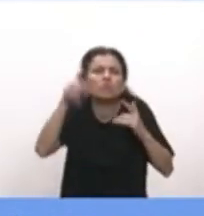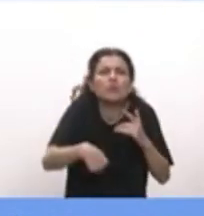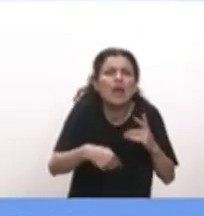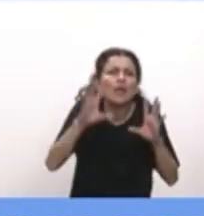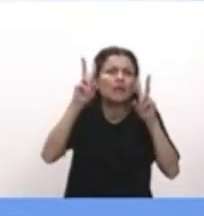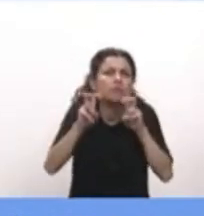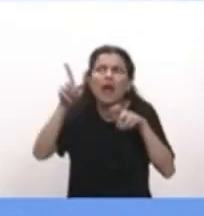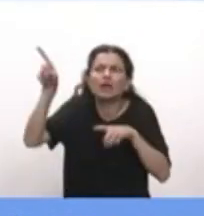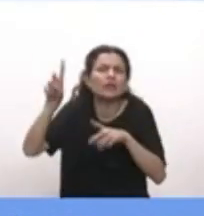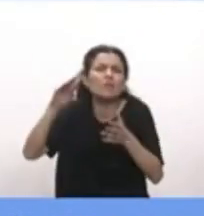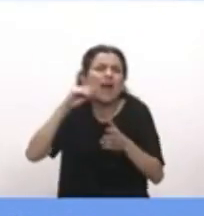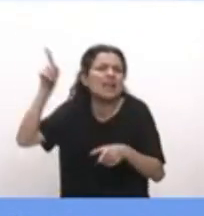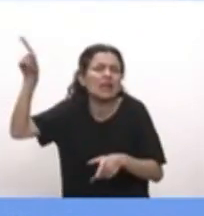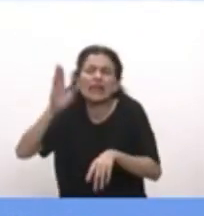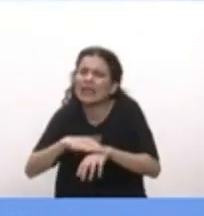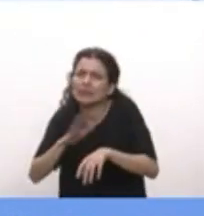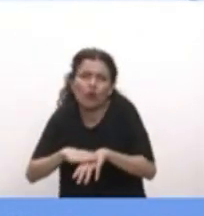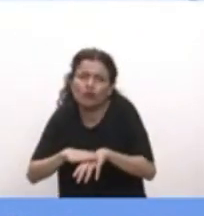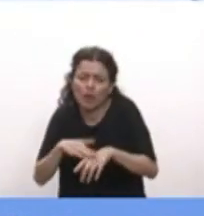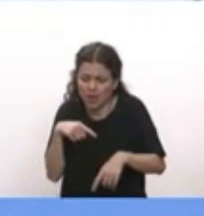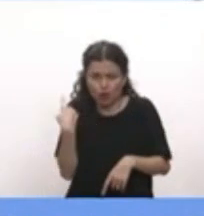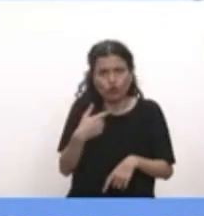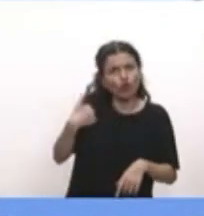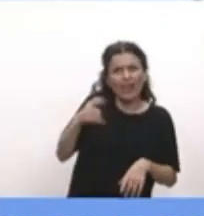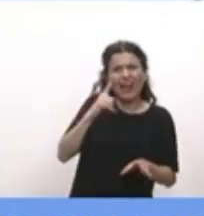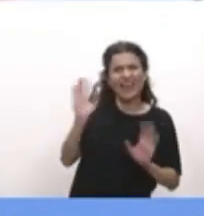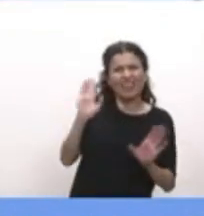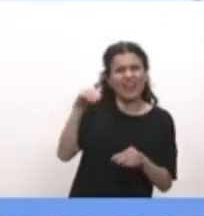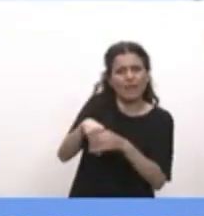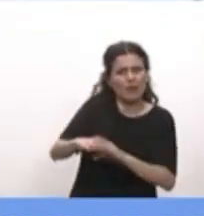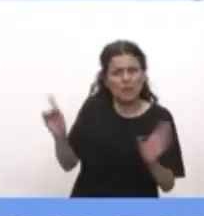no teníamos absolutamente nada que ver con lo que hacía